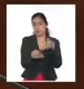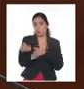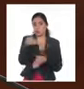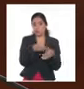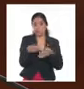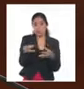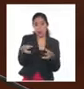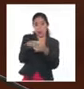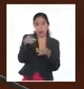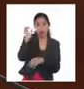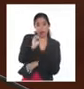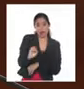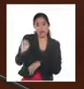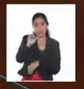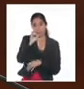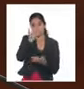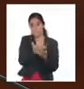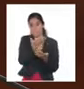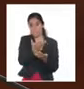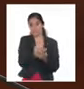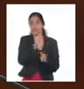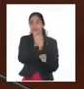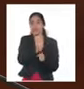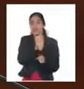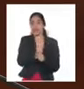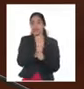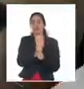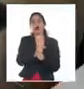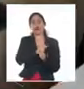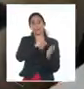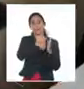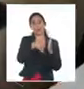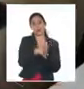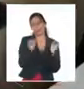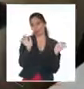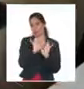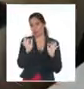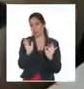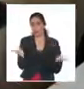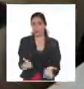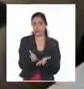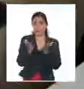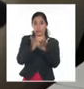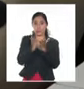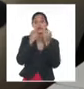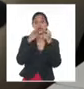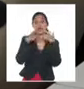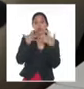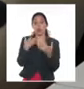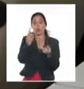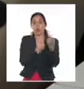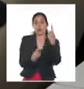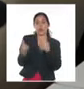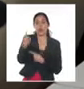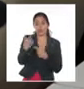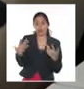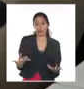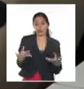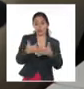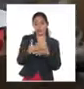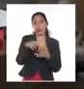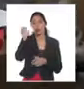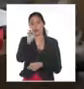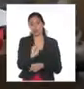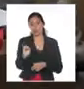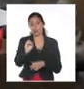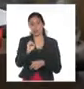al tiempo que se trabaja en el diseño de un registro administrativo interoperable que permitirá integrar la información recopilada en tiempo